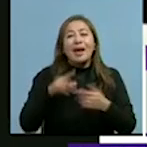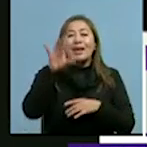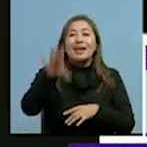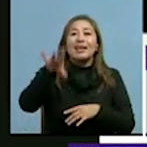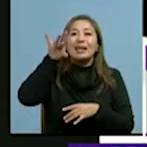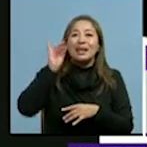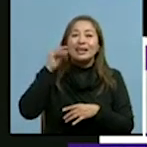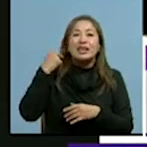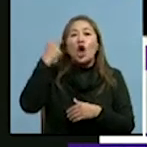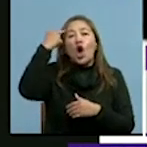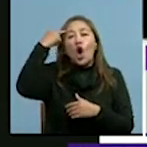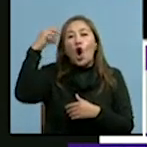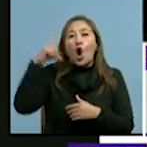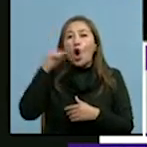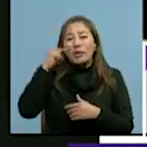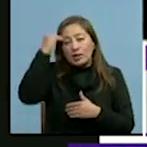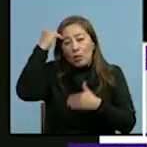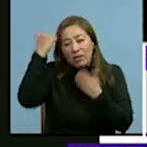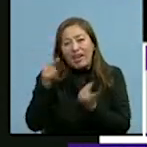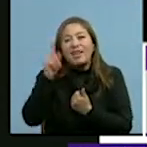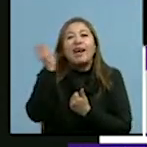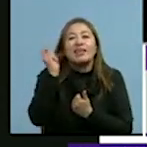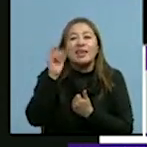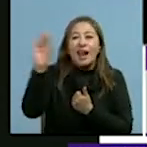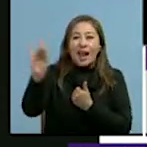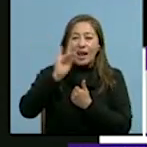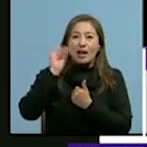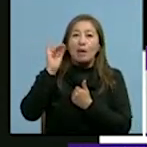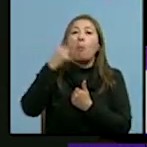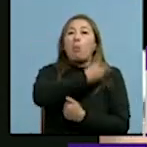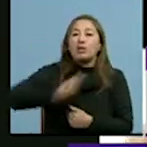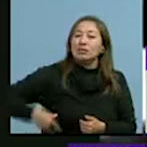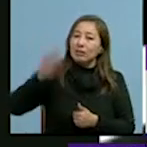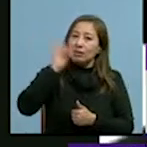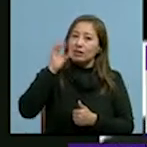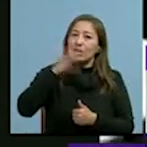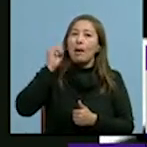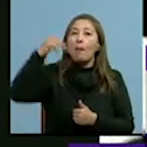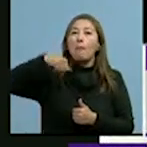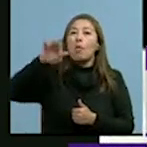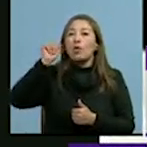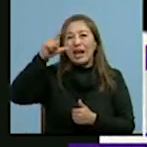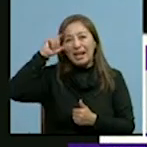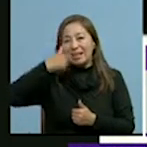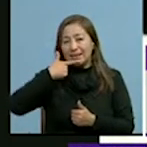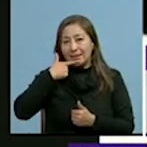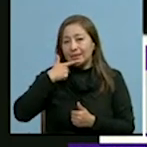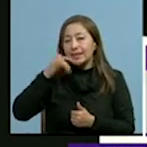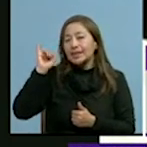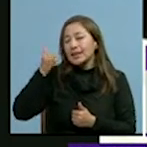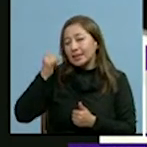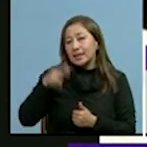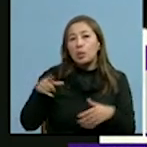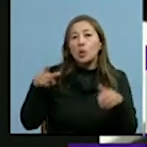designar doctor honoris causa de la UNJU al actual presidente de Bolivia, Evo Morales. Sí, exactamente. Por suerte